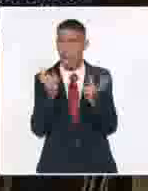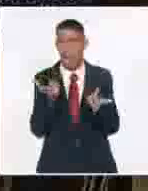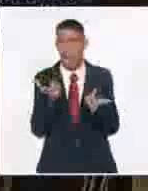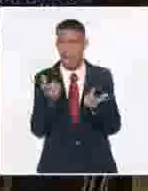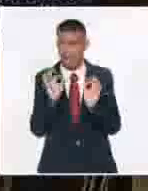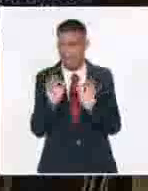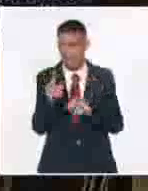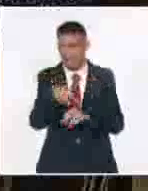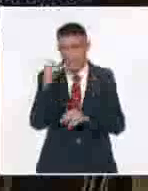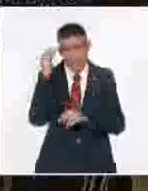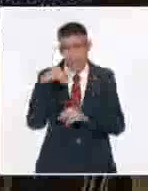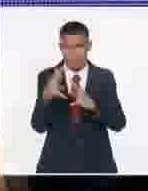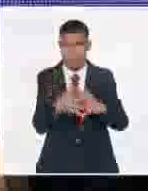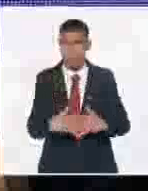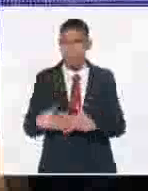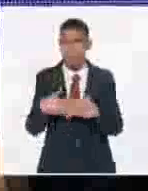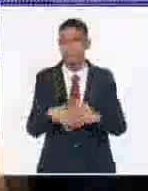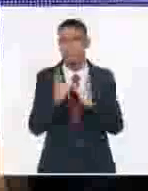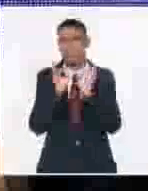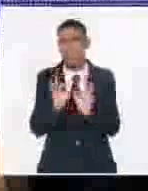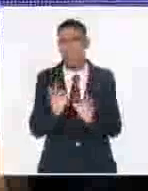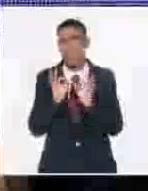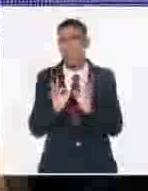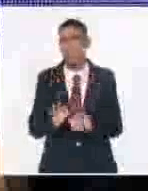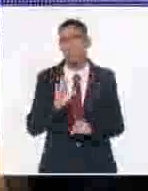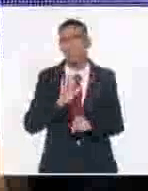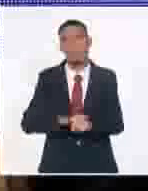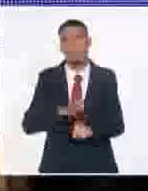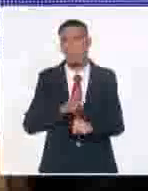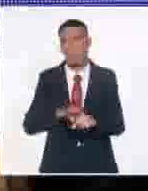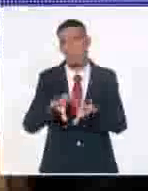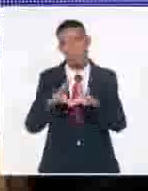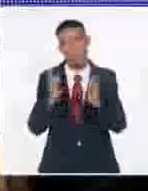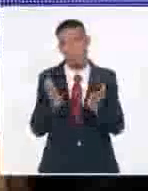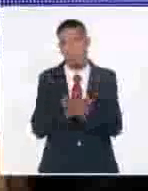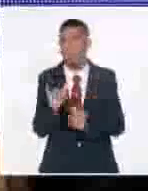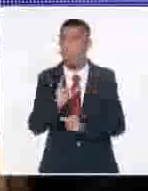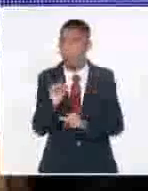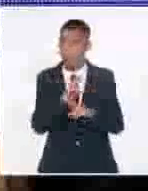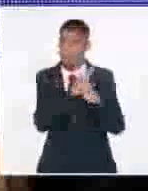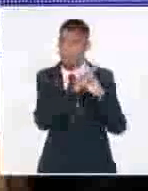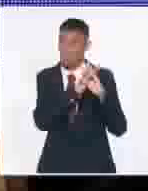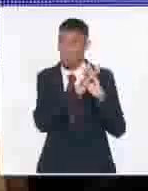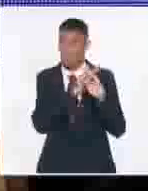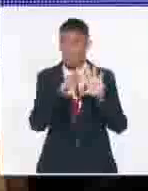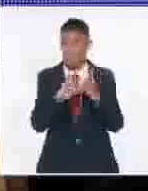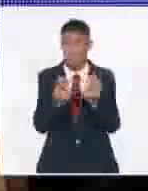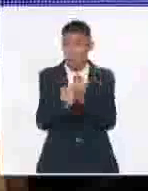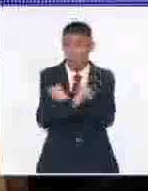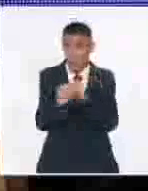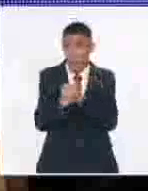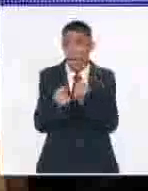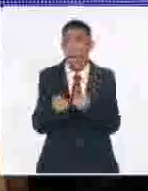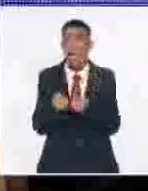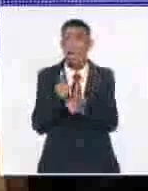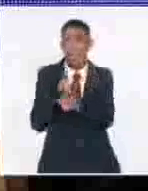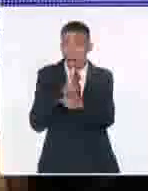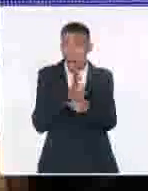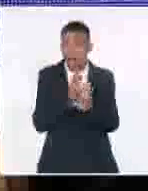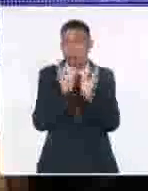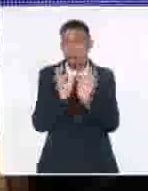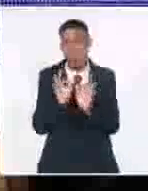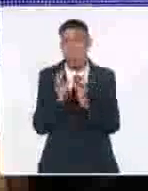gobierno de los Estados Unidos ha sido históricamente cómplice y responsable de la impunidad